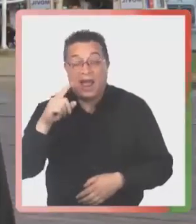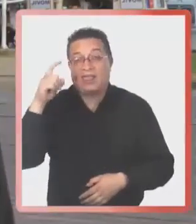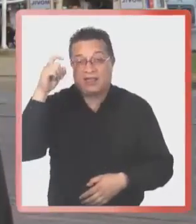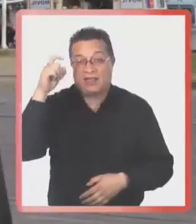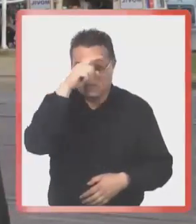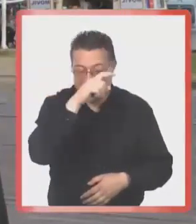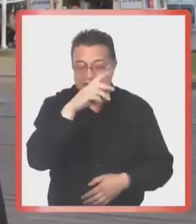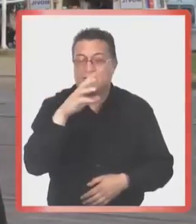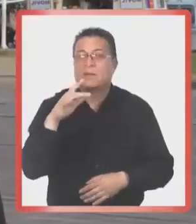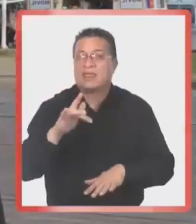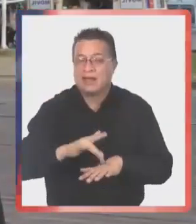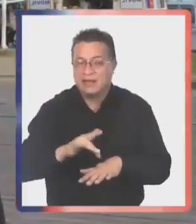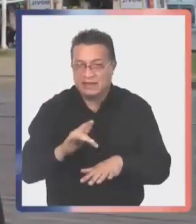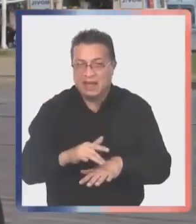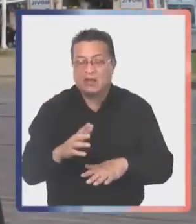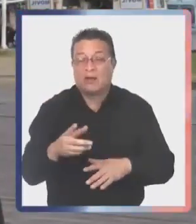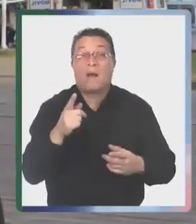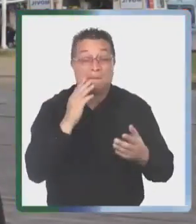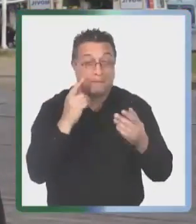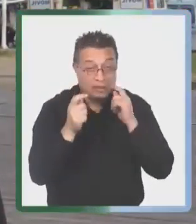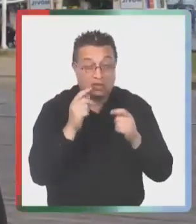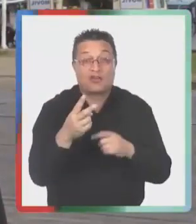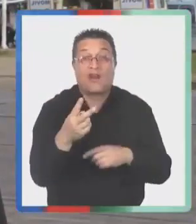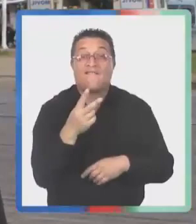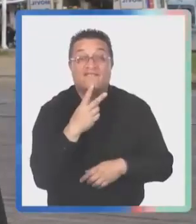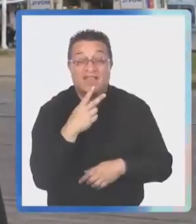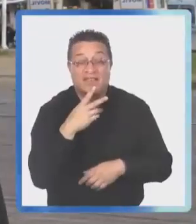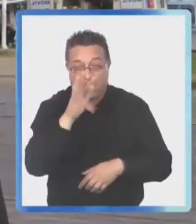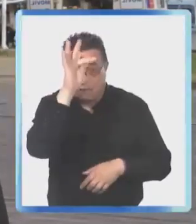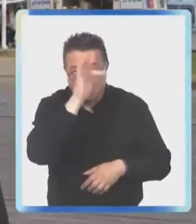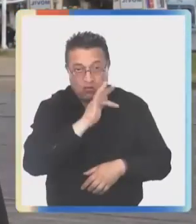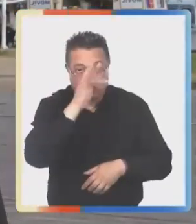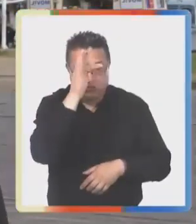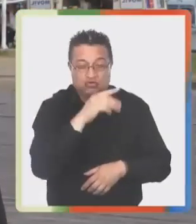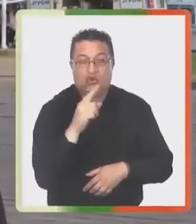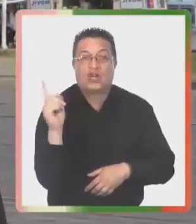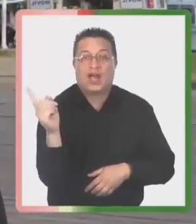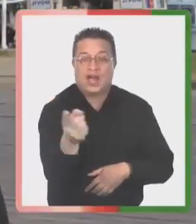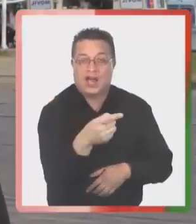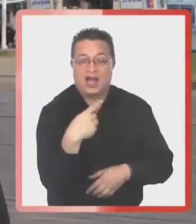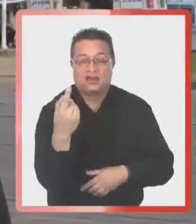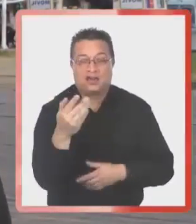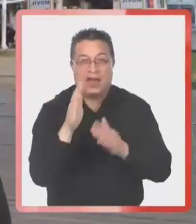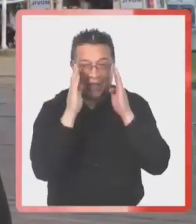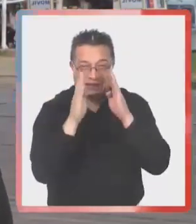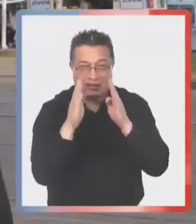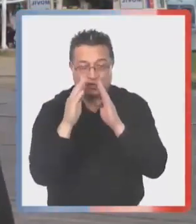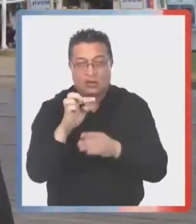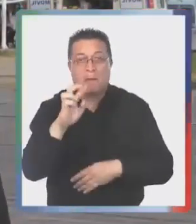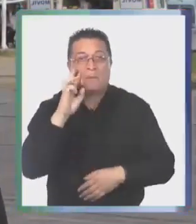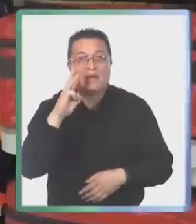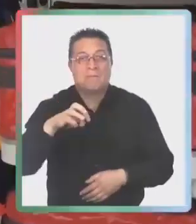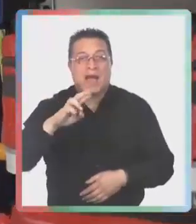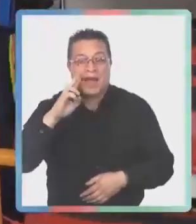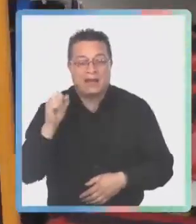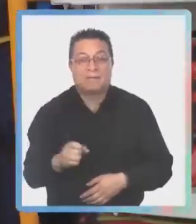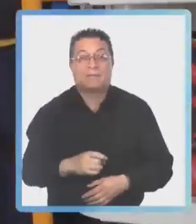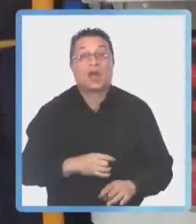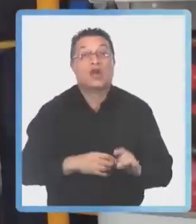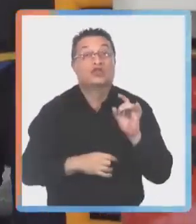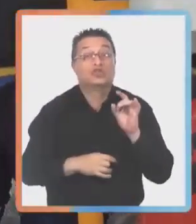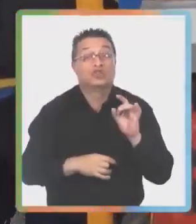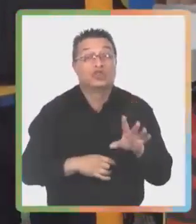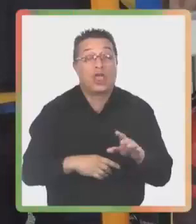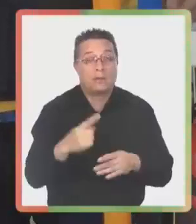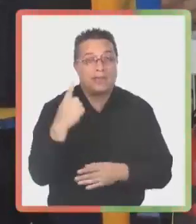difícil, es complicado. Está en riesgo la vida de los funcionarios y funcionarias de la atención primaria.